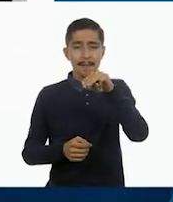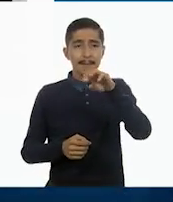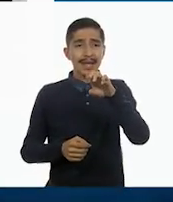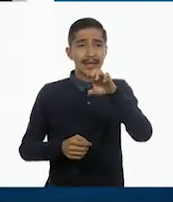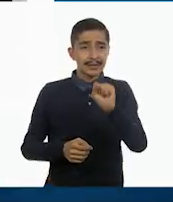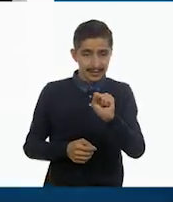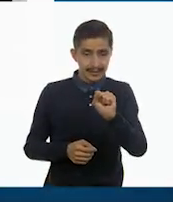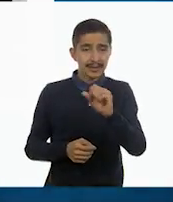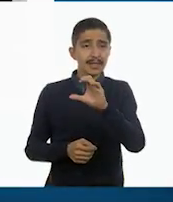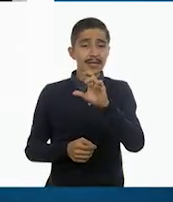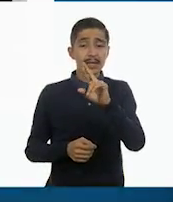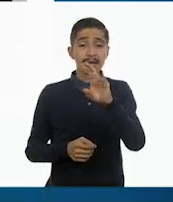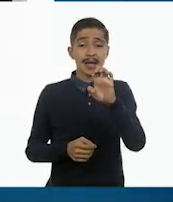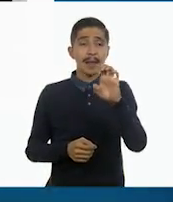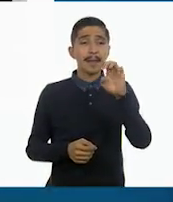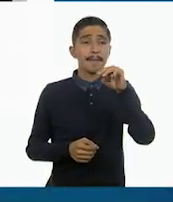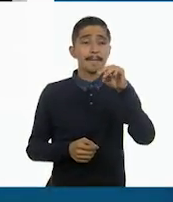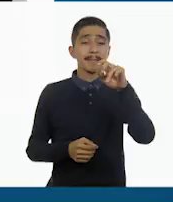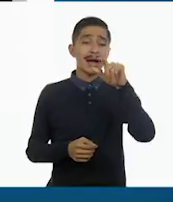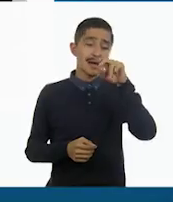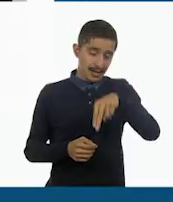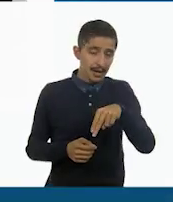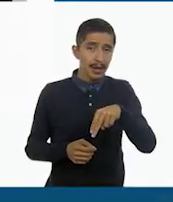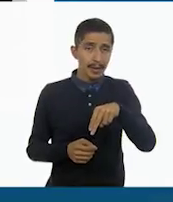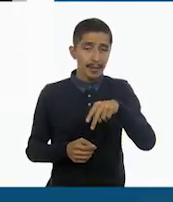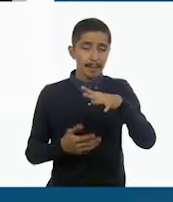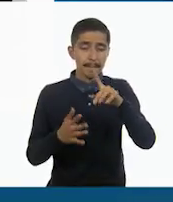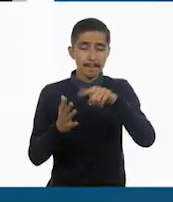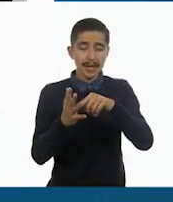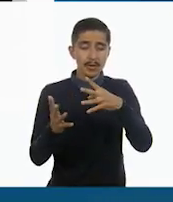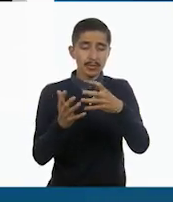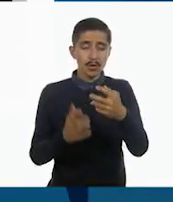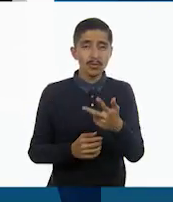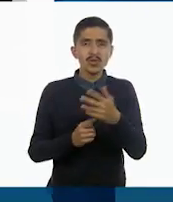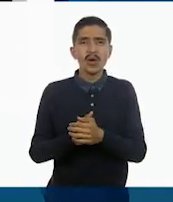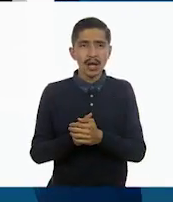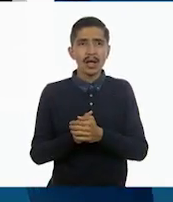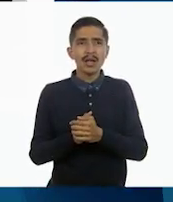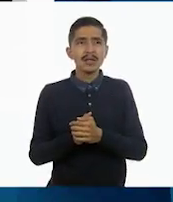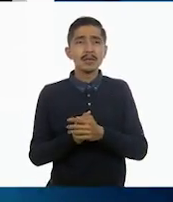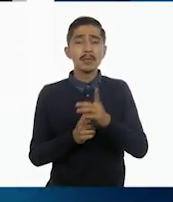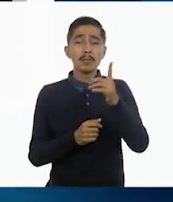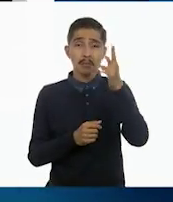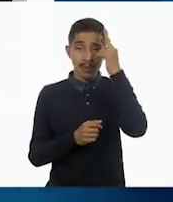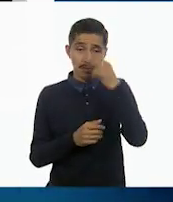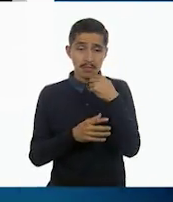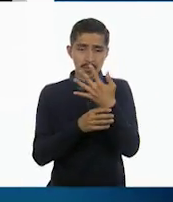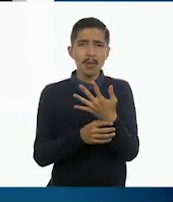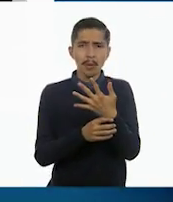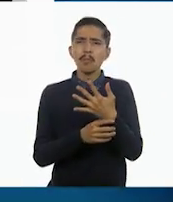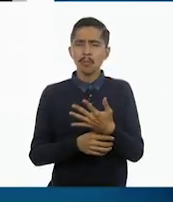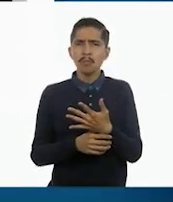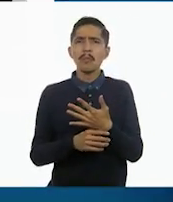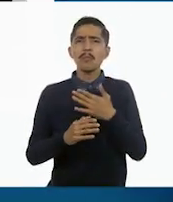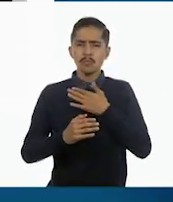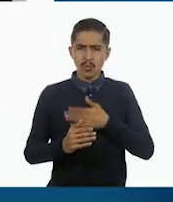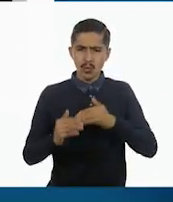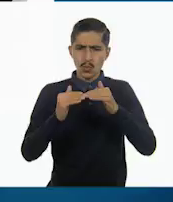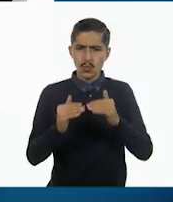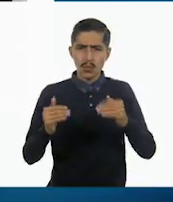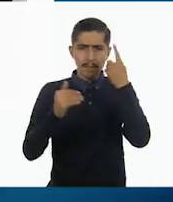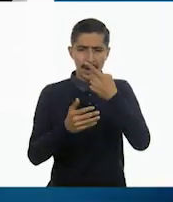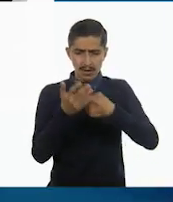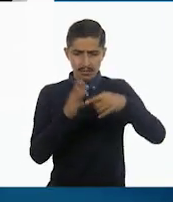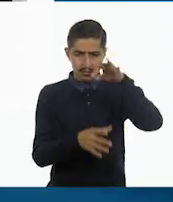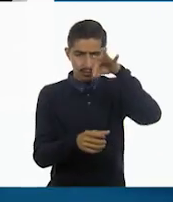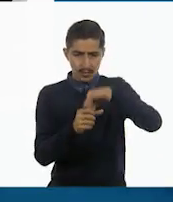a principios de 1908, en la que Díaz prometió democracia para las